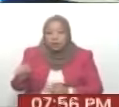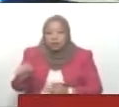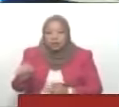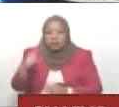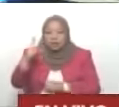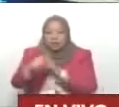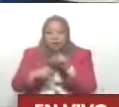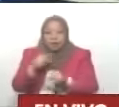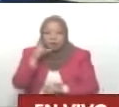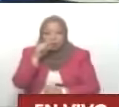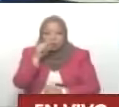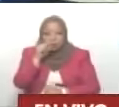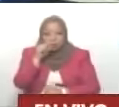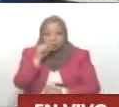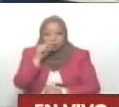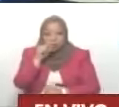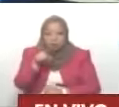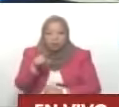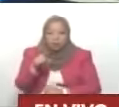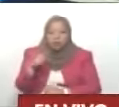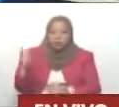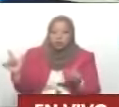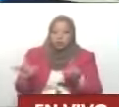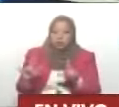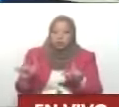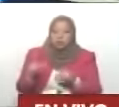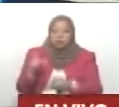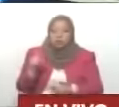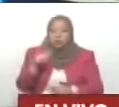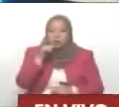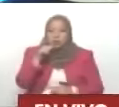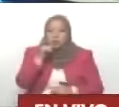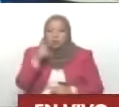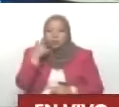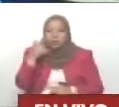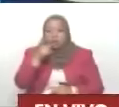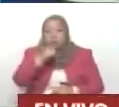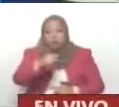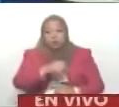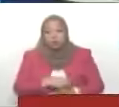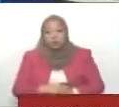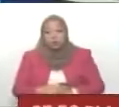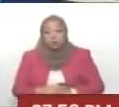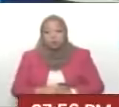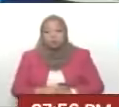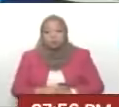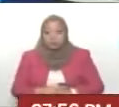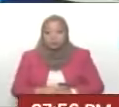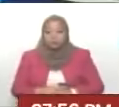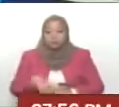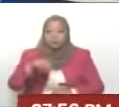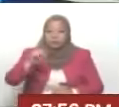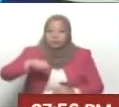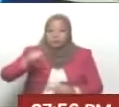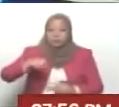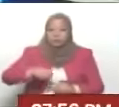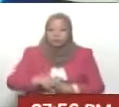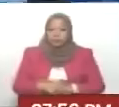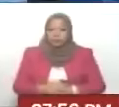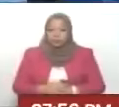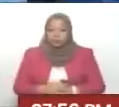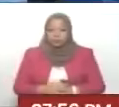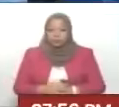mete en el canal de Hispan TV, va por la calle, prende el teléfono y ve la noticia. No sabía. Me